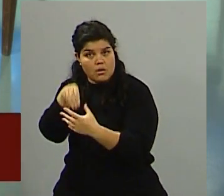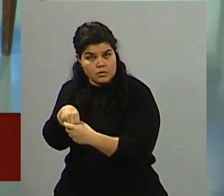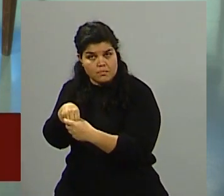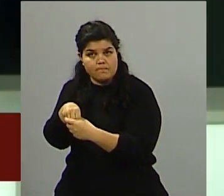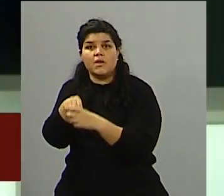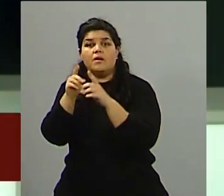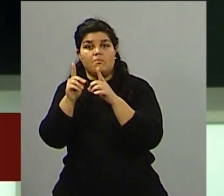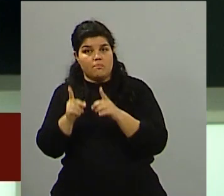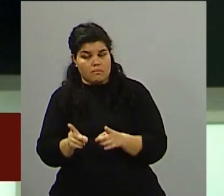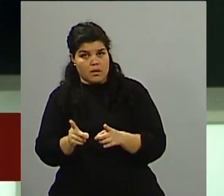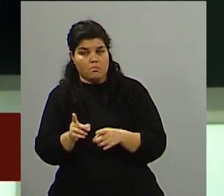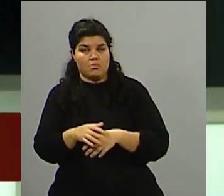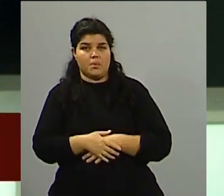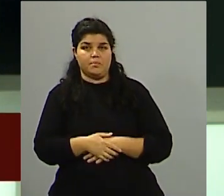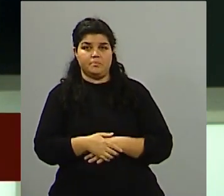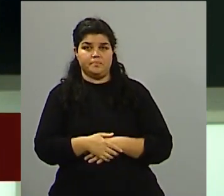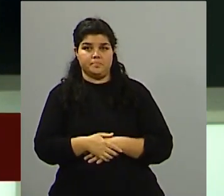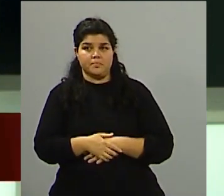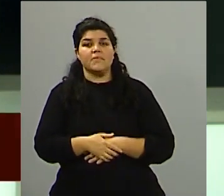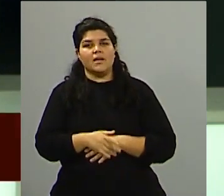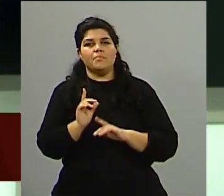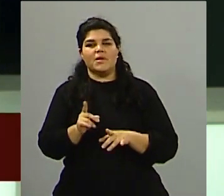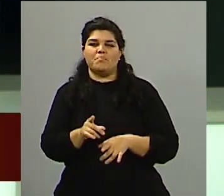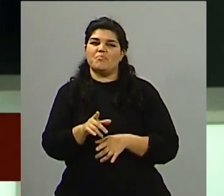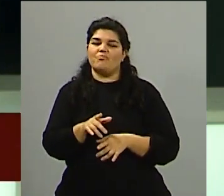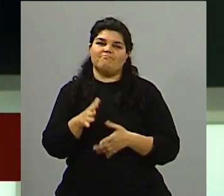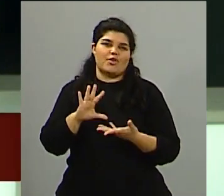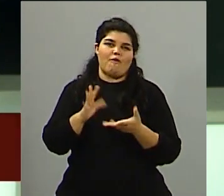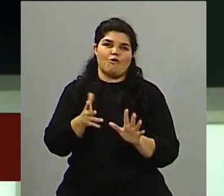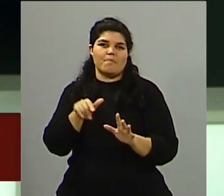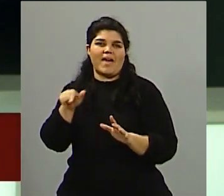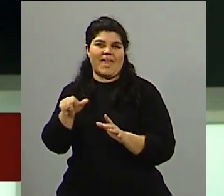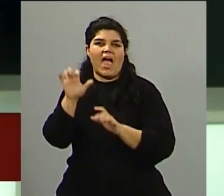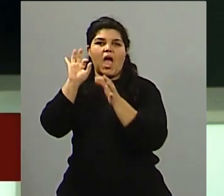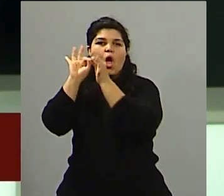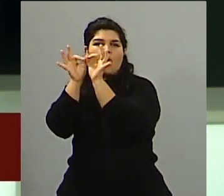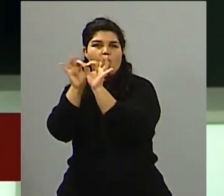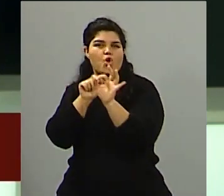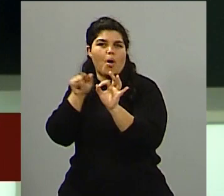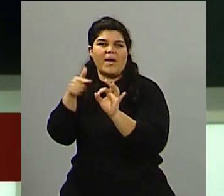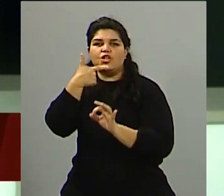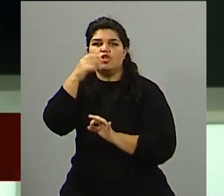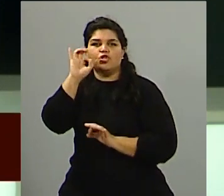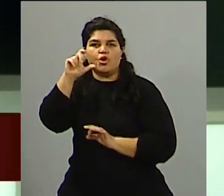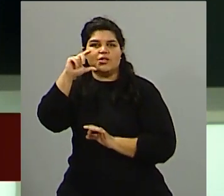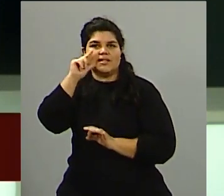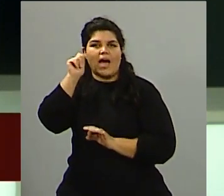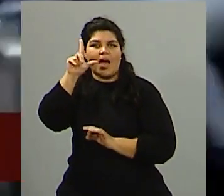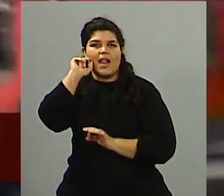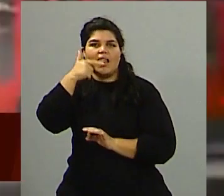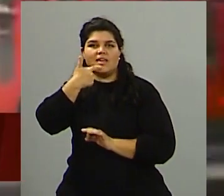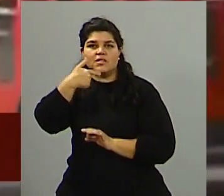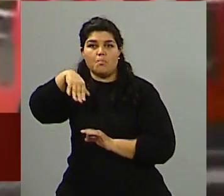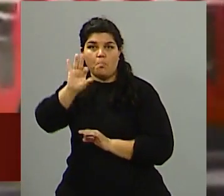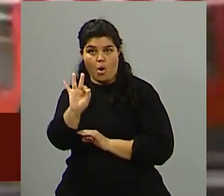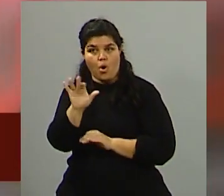o, vamos a decir, socialismo al estilo europeo, que pueda mantenerse, ¿sí? Va a